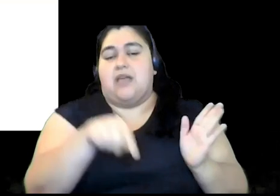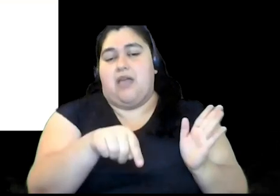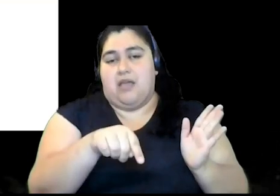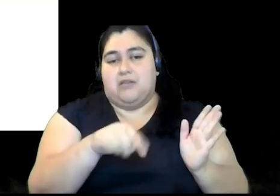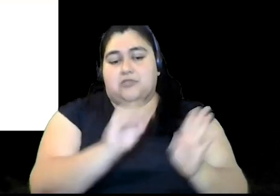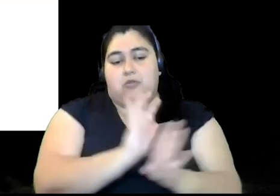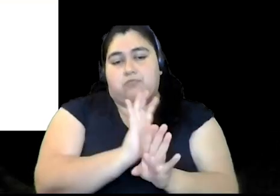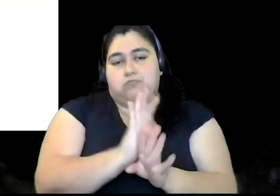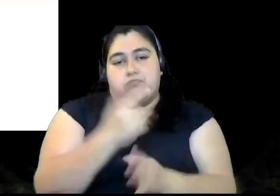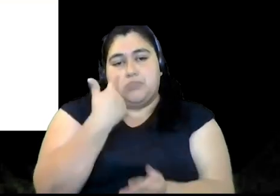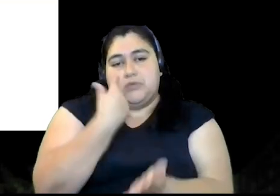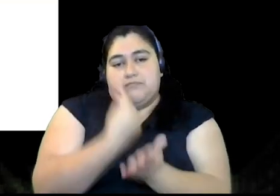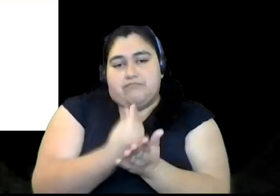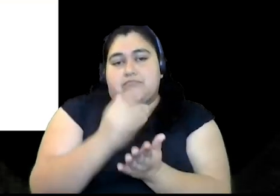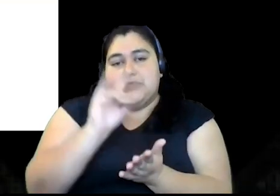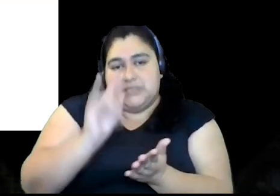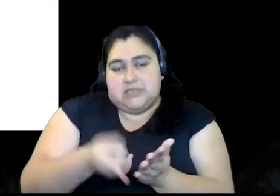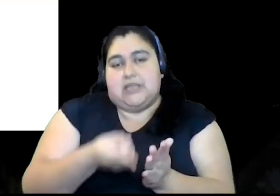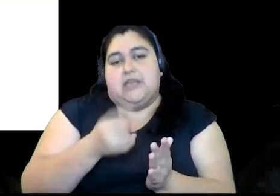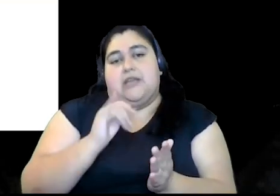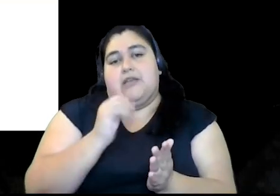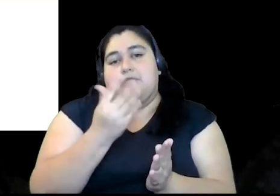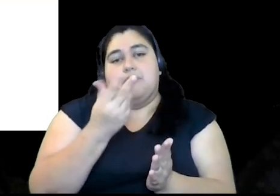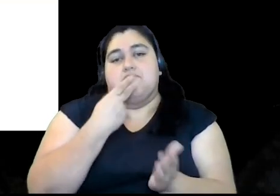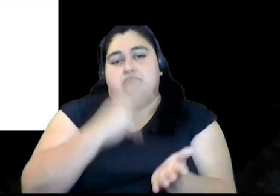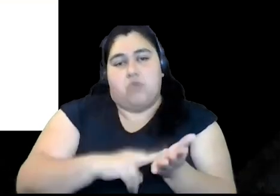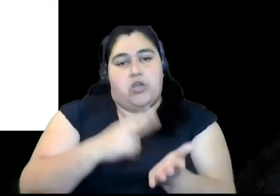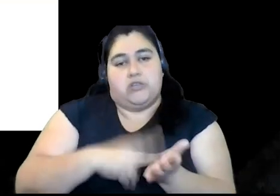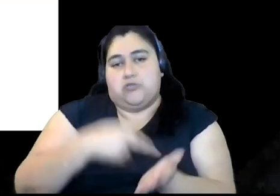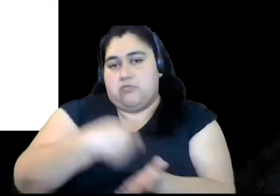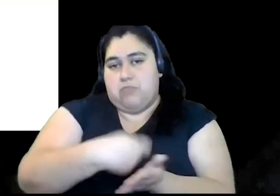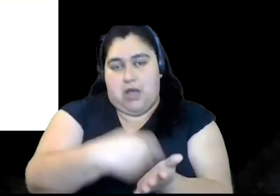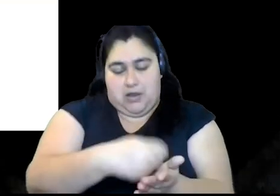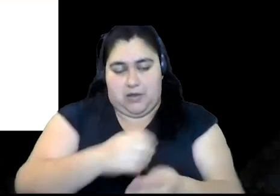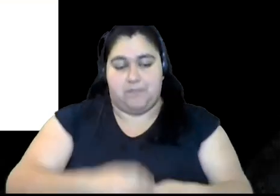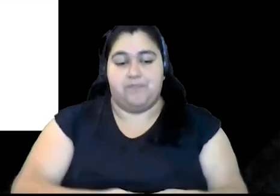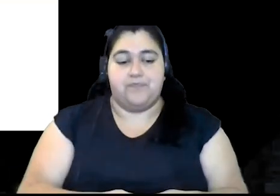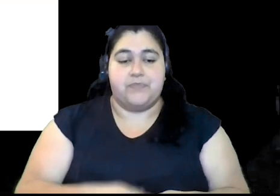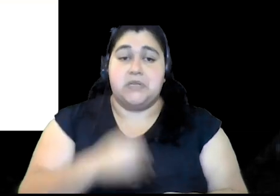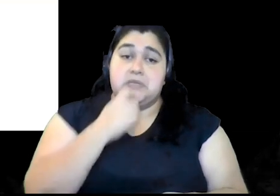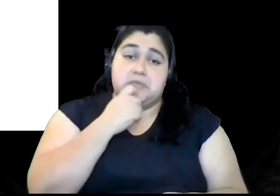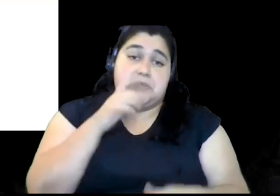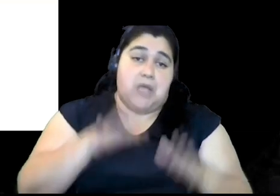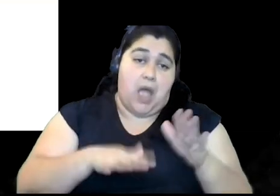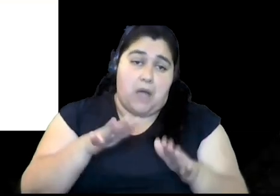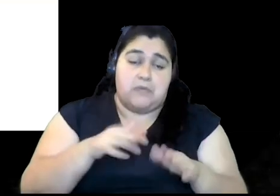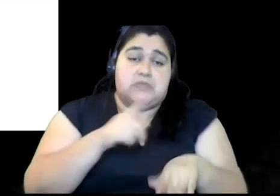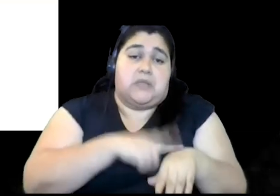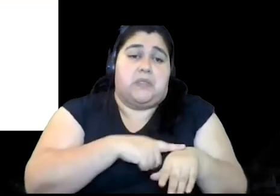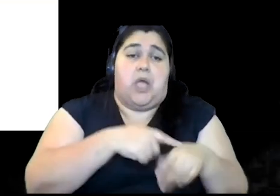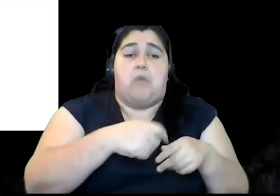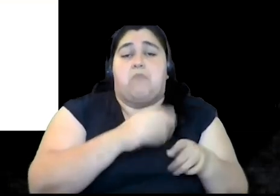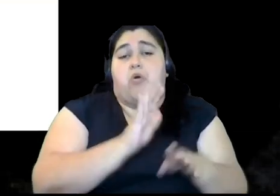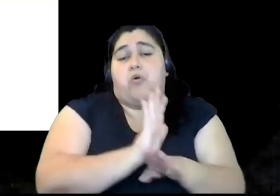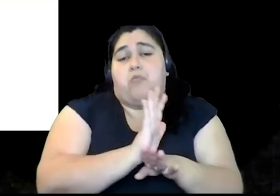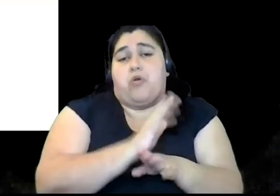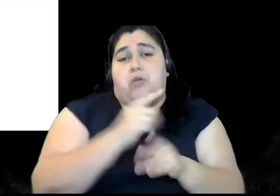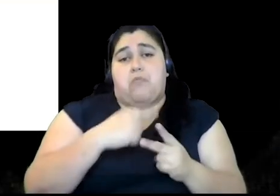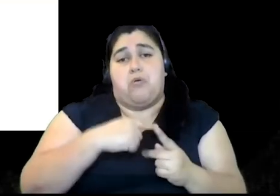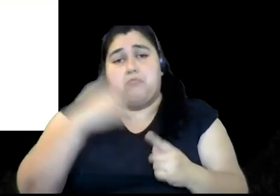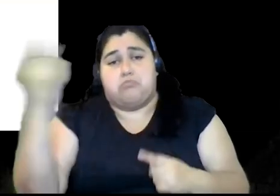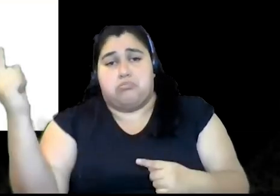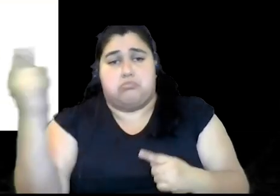residente fiscal argentina. Puede darse que no haya adoptado y siga con extensiones migratorias